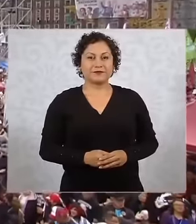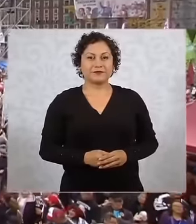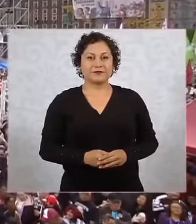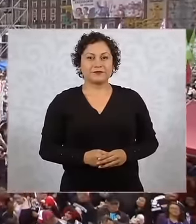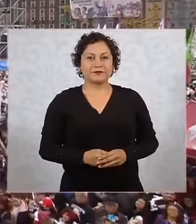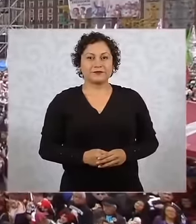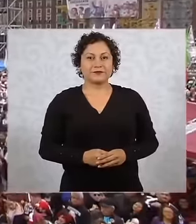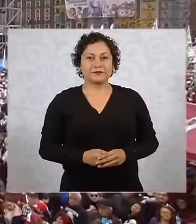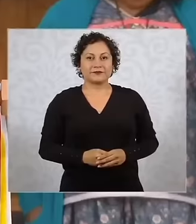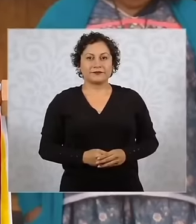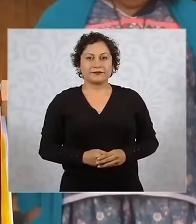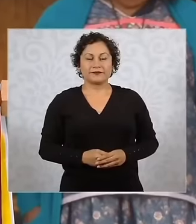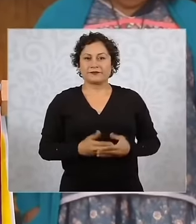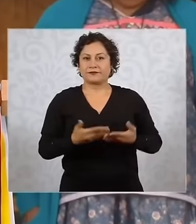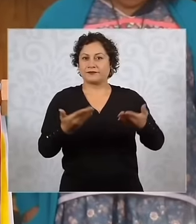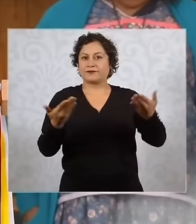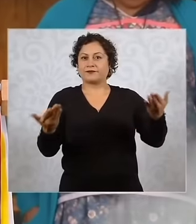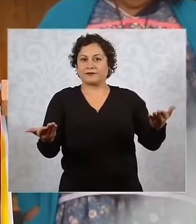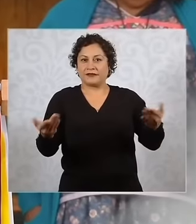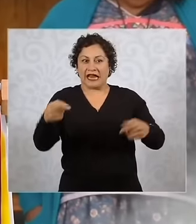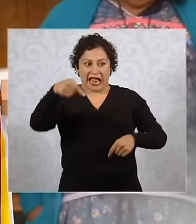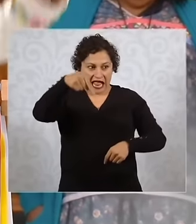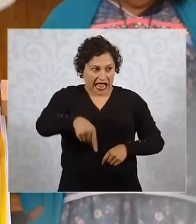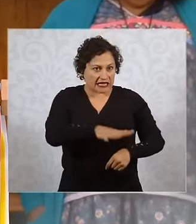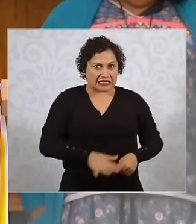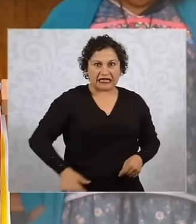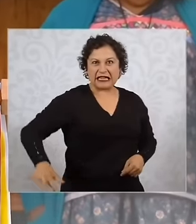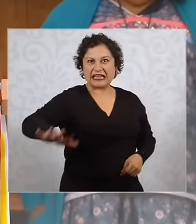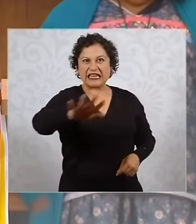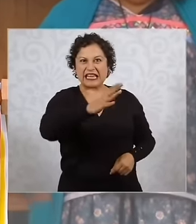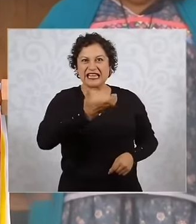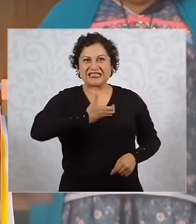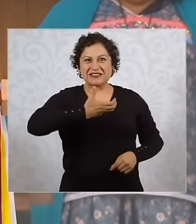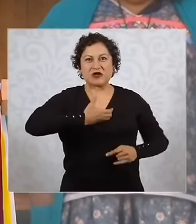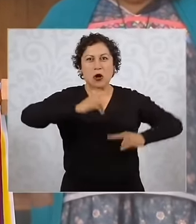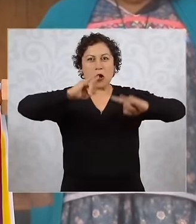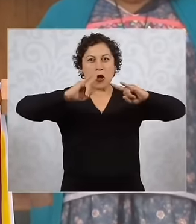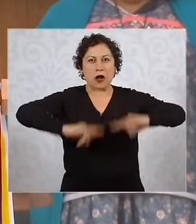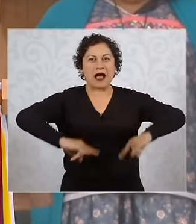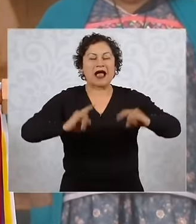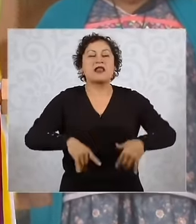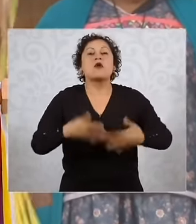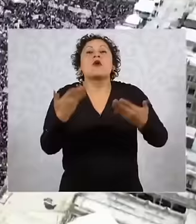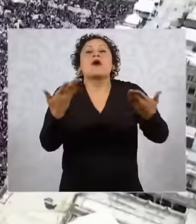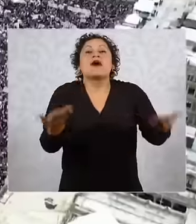Como decimos en este zócalo, es